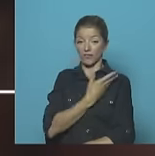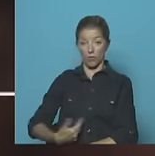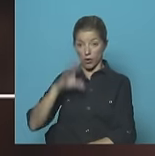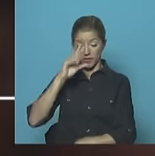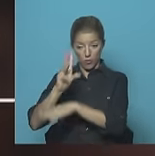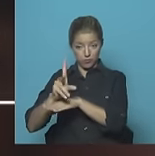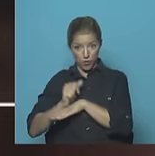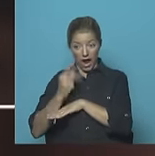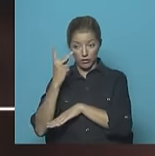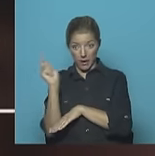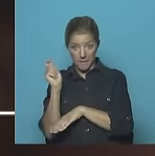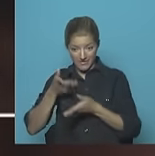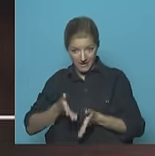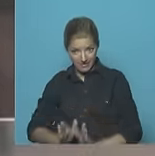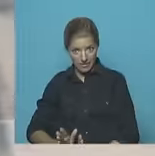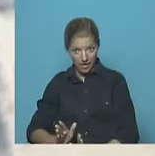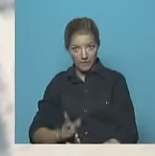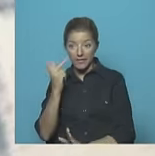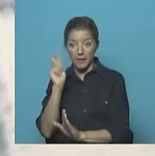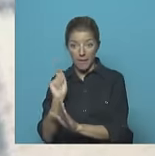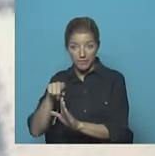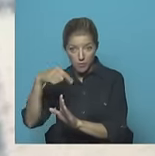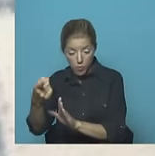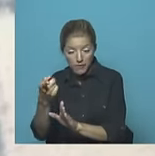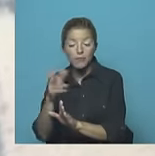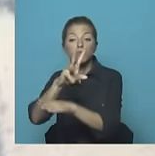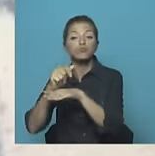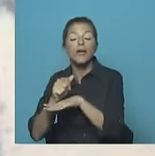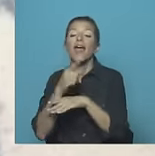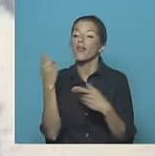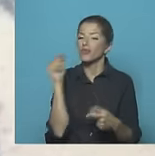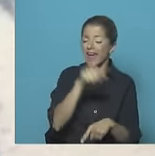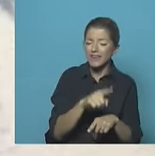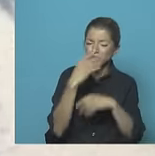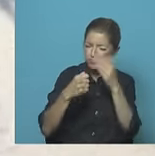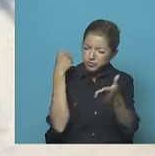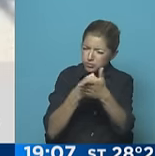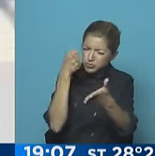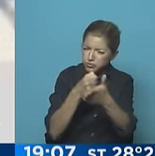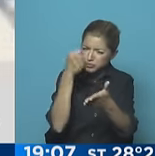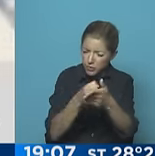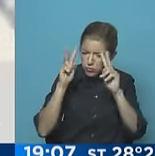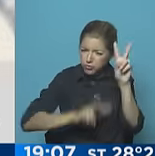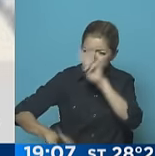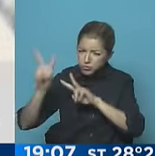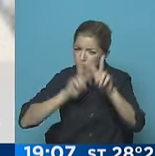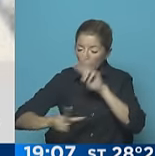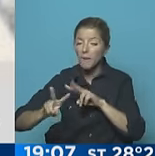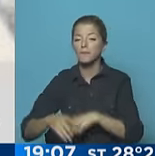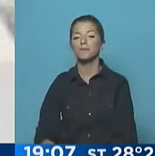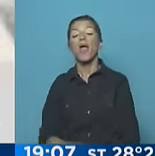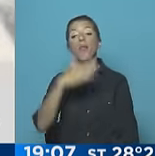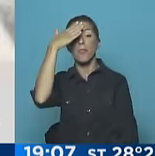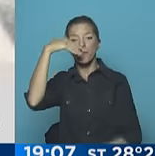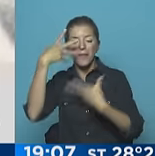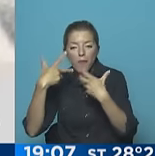apenas 3 meses de vida. Y desde entonces, Chicha, una de las fundadoras y expresidenta de Abuelas, no cejó en su búsqueda. Luego de dar con Clara,